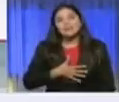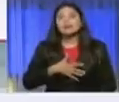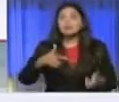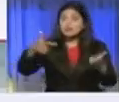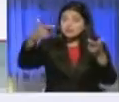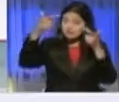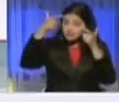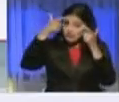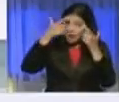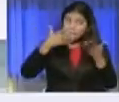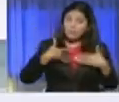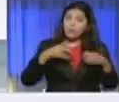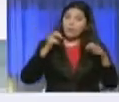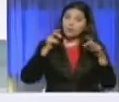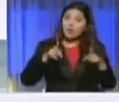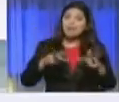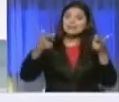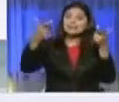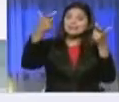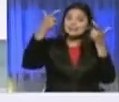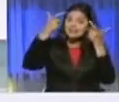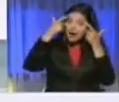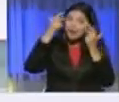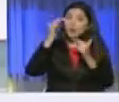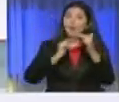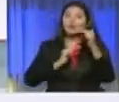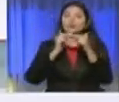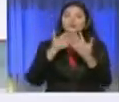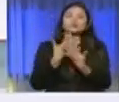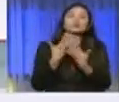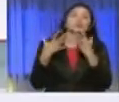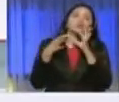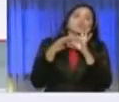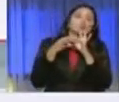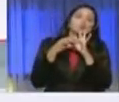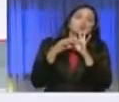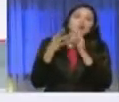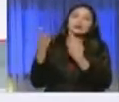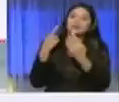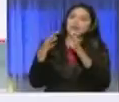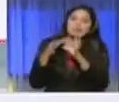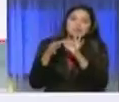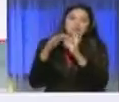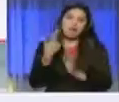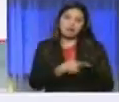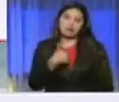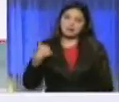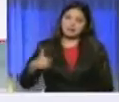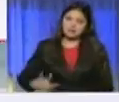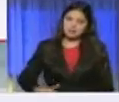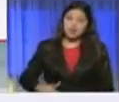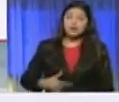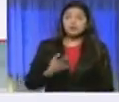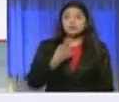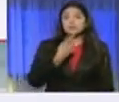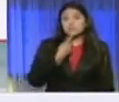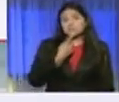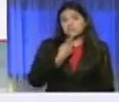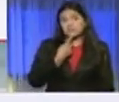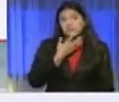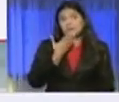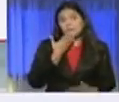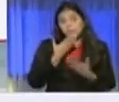comandante Hugo Chávez, porque Hugo Chávez fue el que construyó los grandes lazos con China. Yo me atrevo a decir más, con su